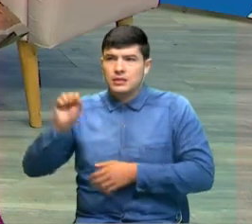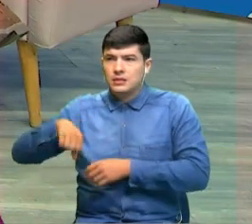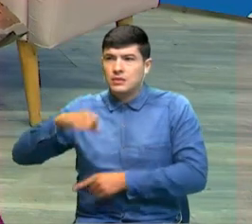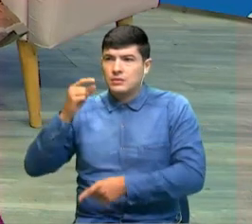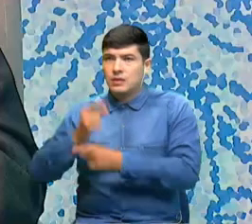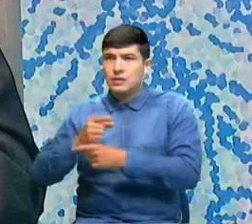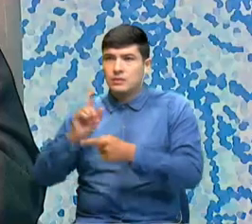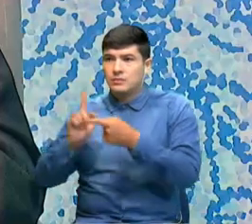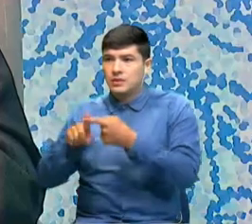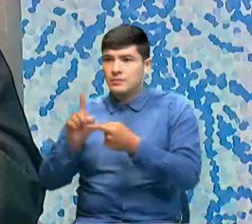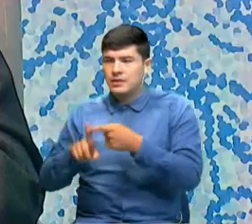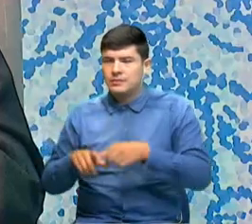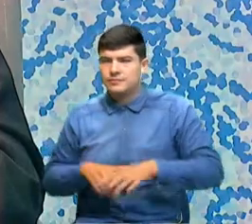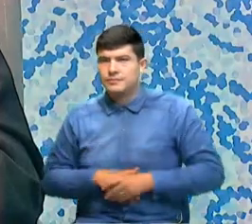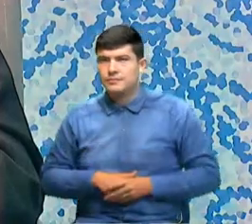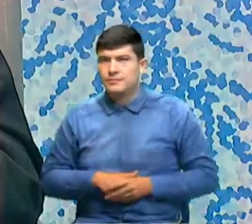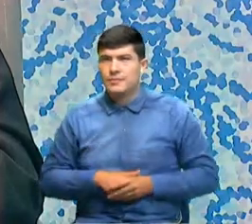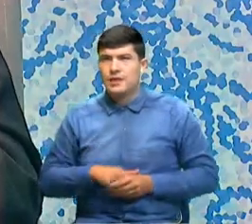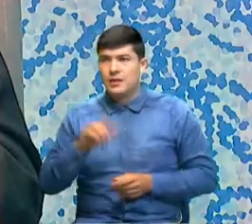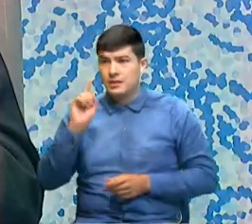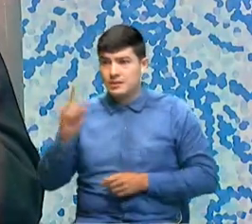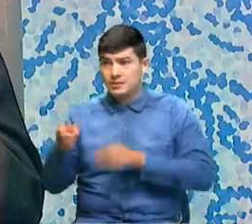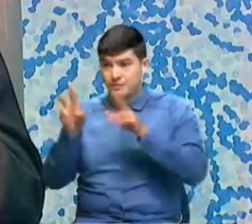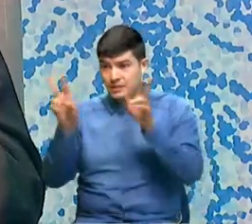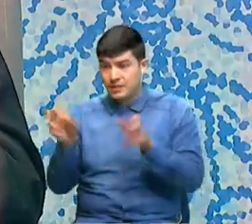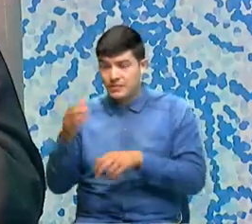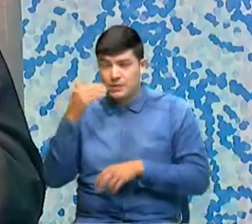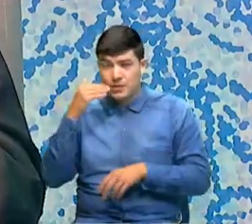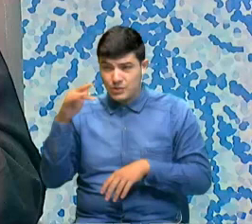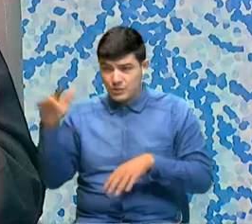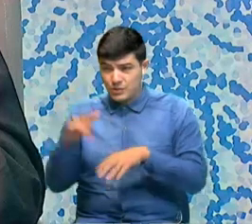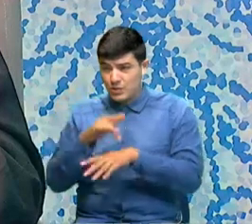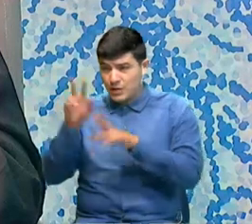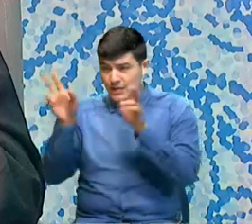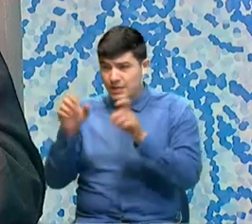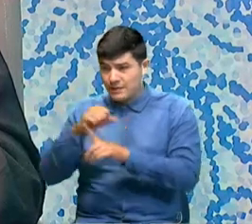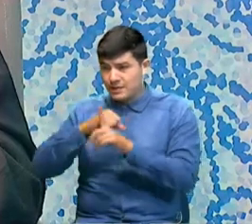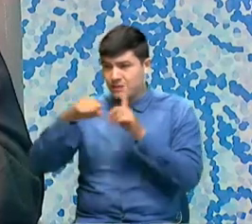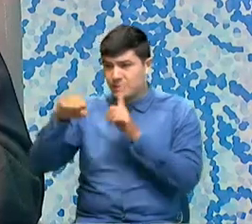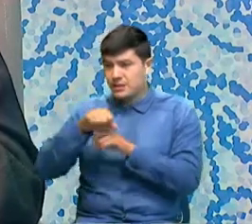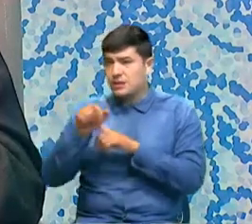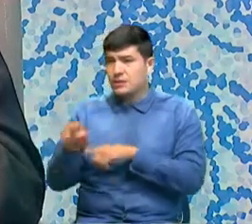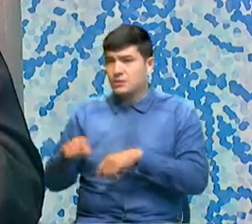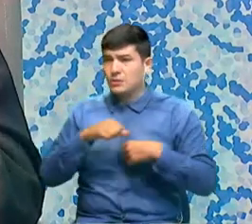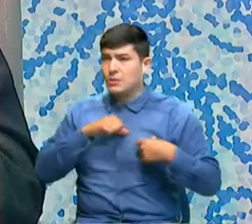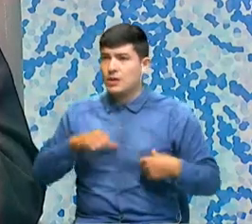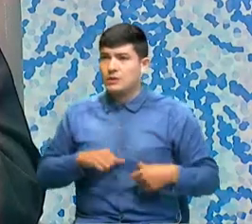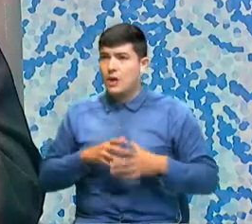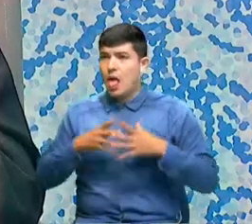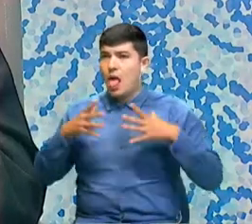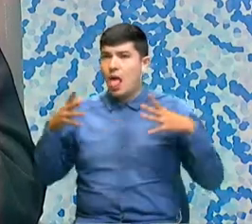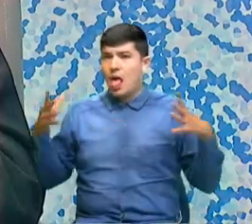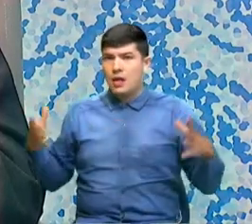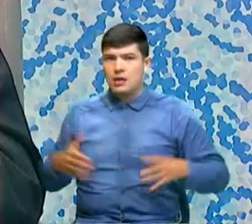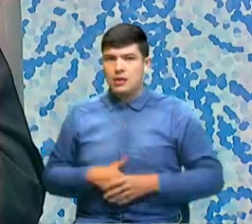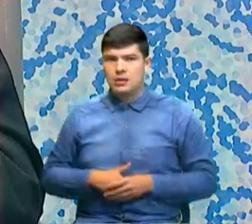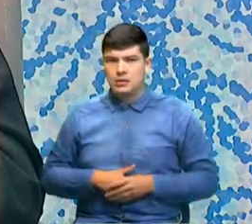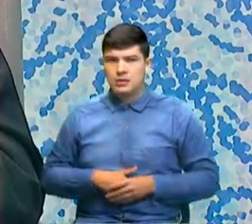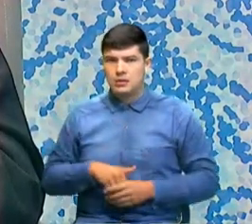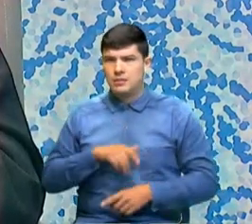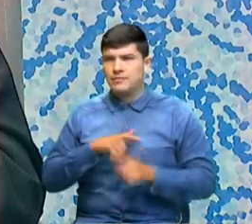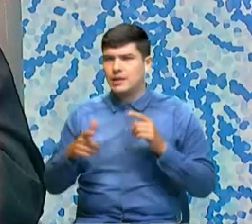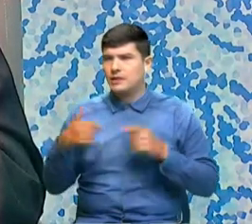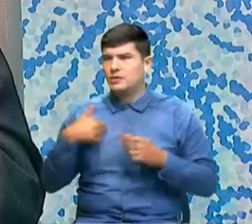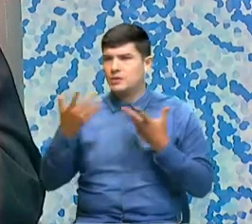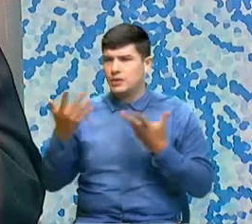todo, este tema cuando toca cuestiones sociales, el corazón se le amplía a uno. Sí. Pero